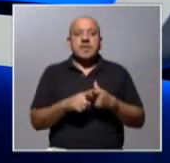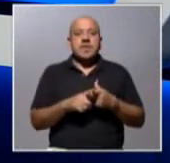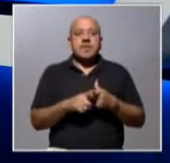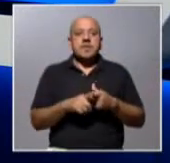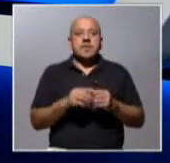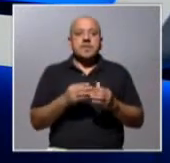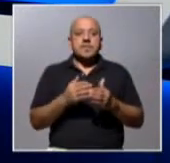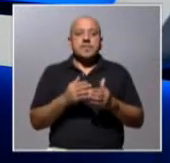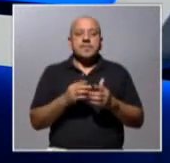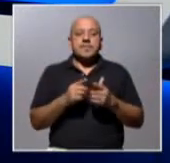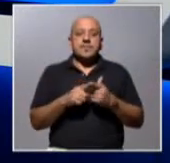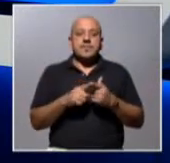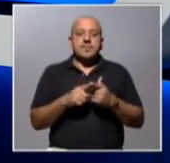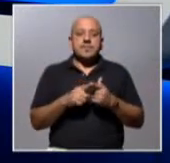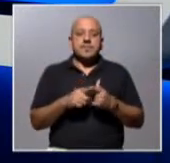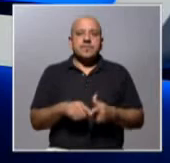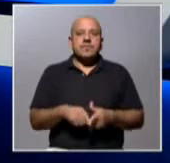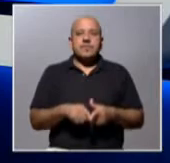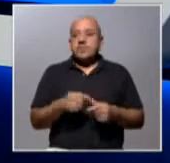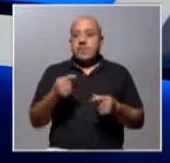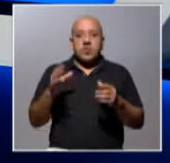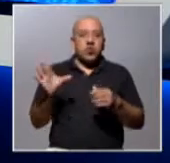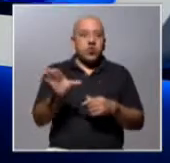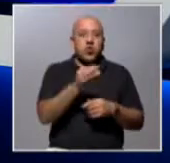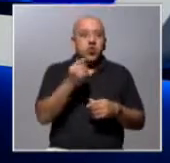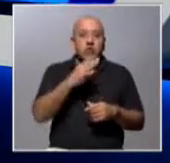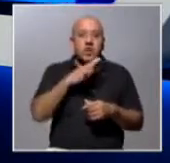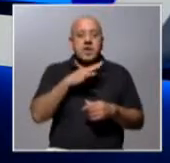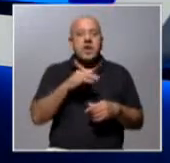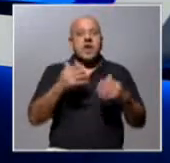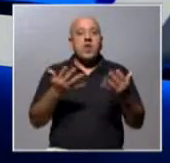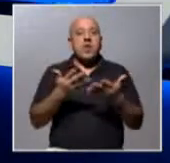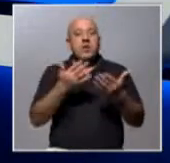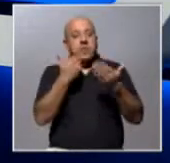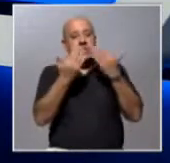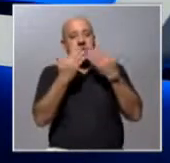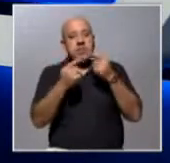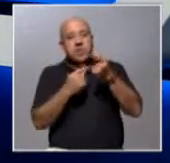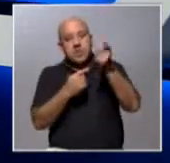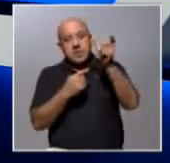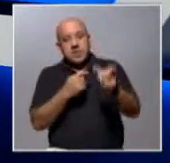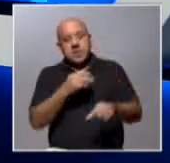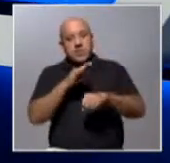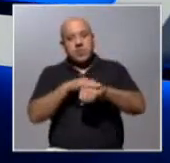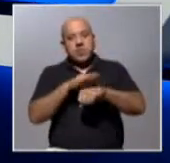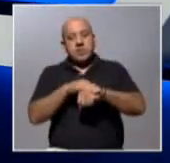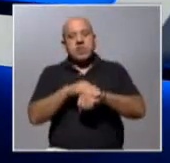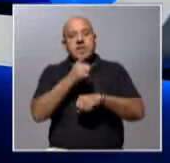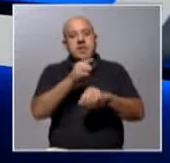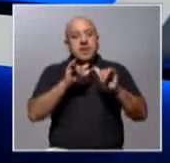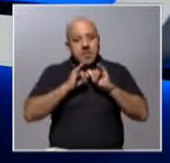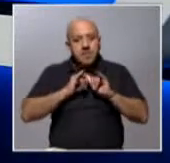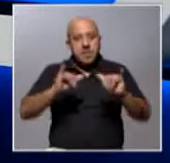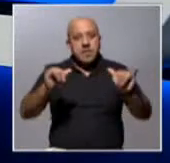raíz de el COVID-19. Vamos a hablar entonces con uno de los responsables de esta campaña, que